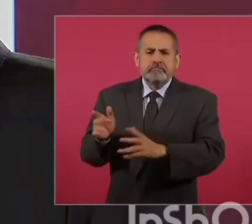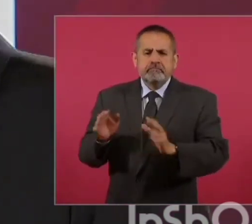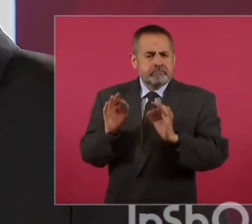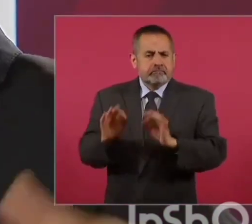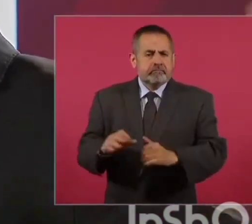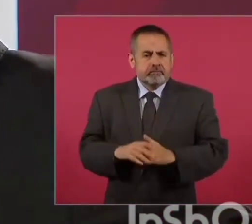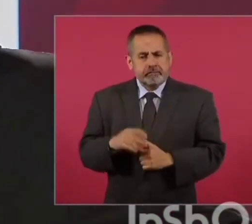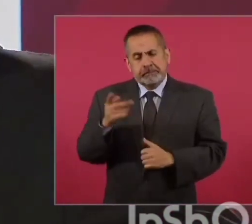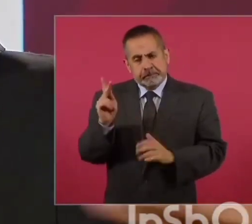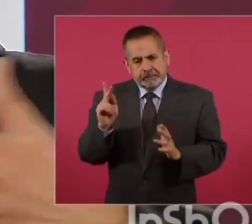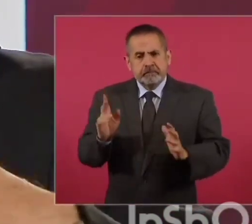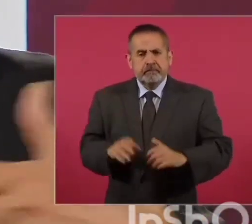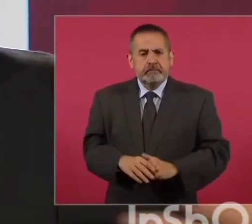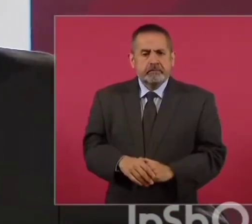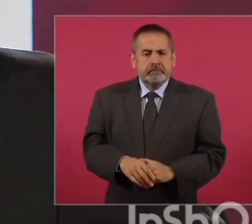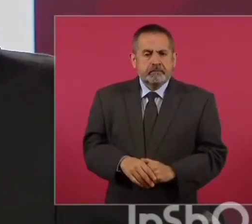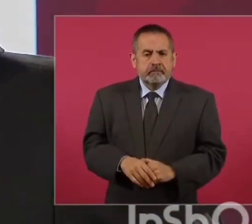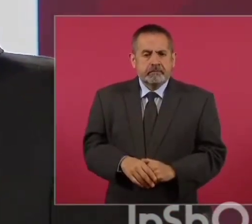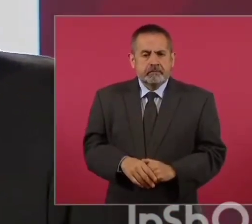pero